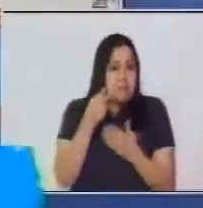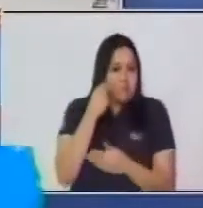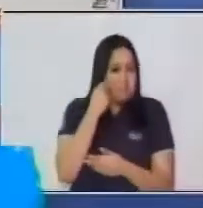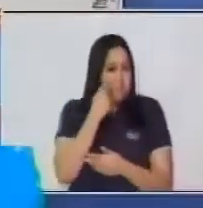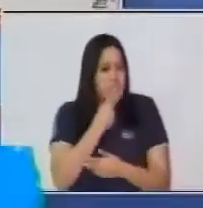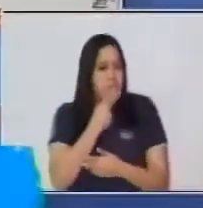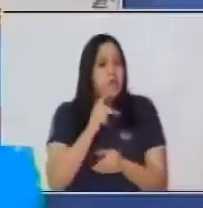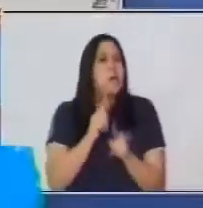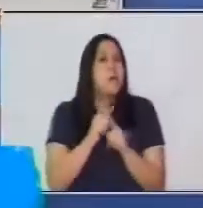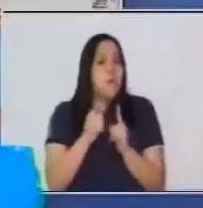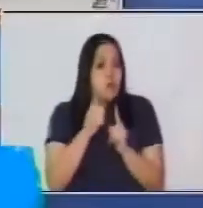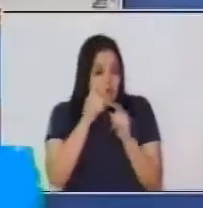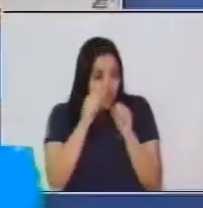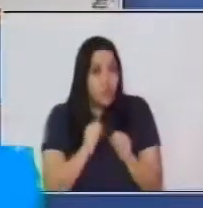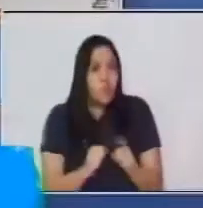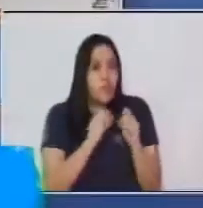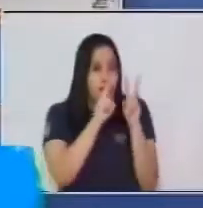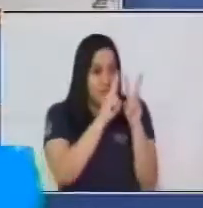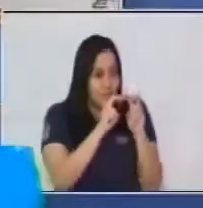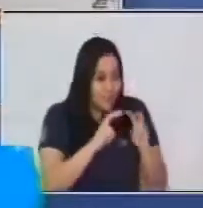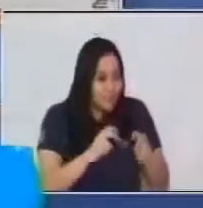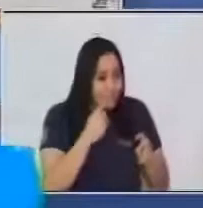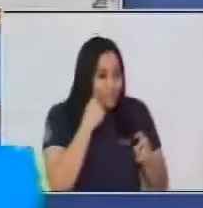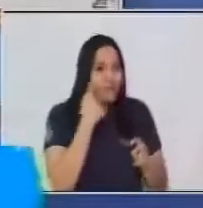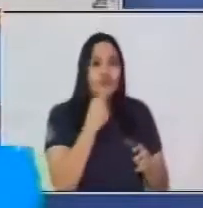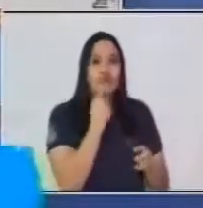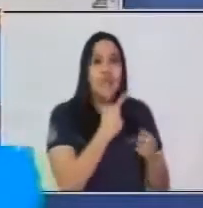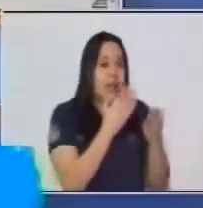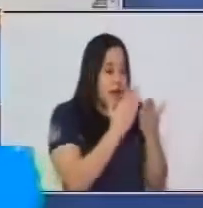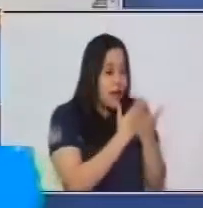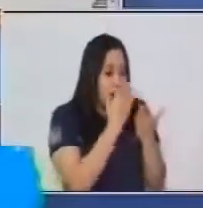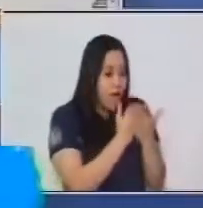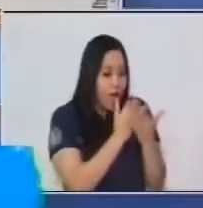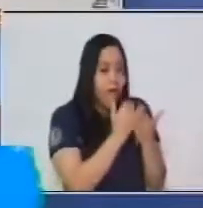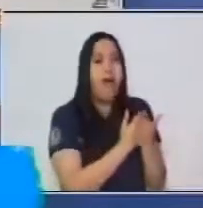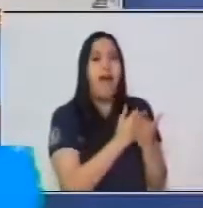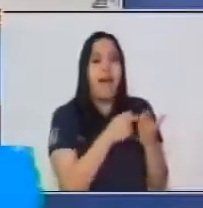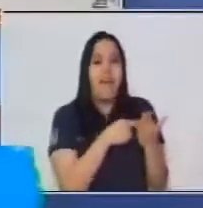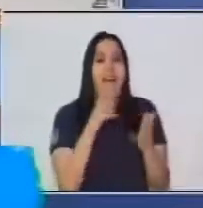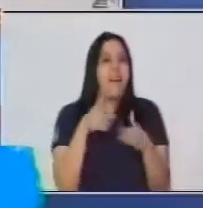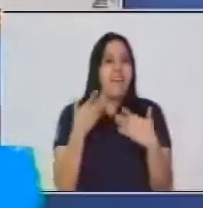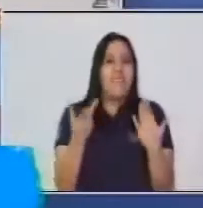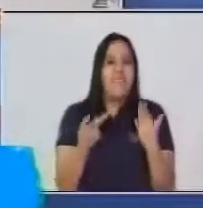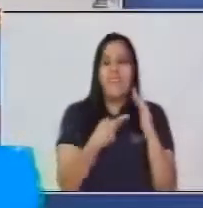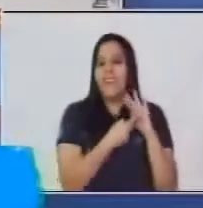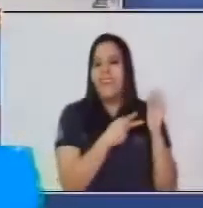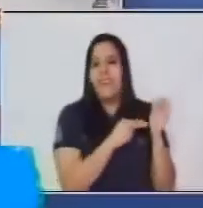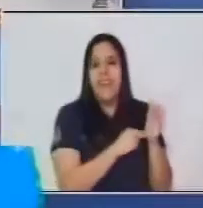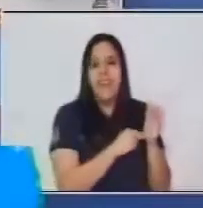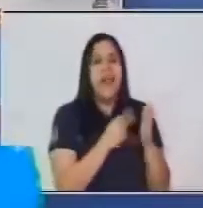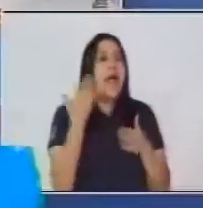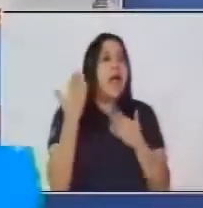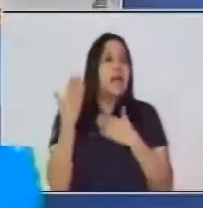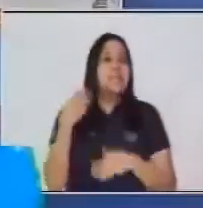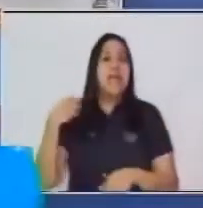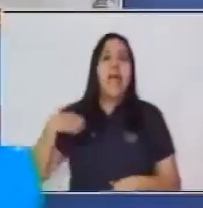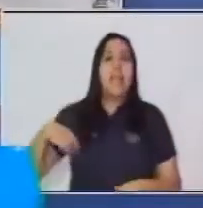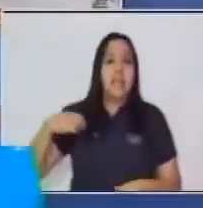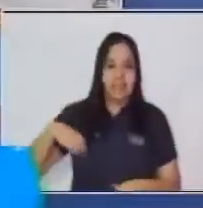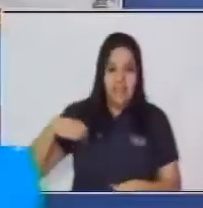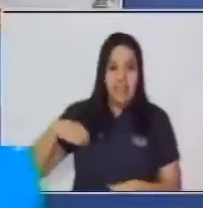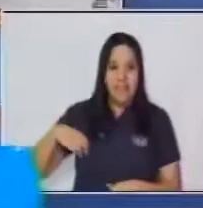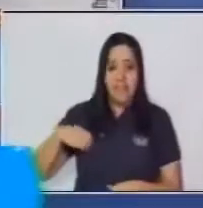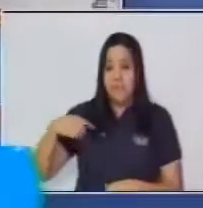buscar algunos libros o tiras cómicas que hay acerca de este personaje. Es un personaje argentino y recientemente